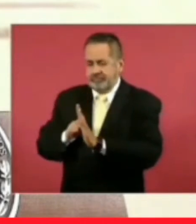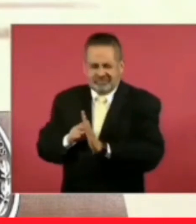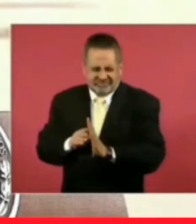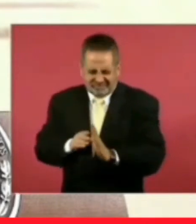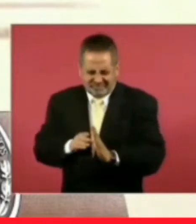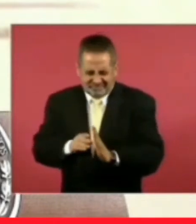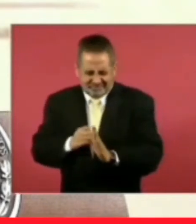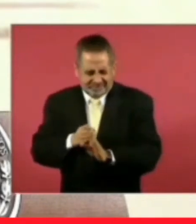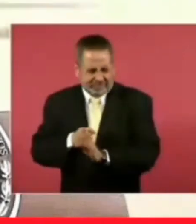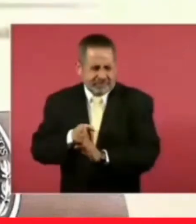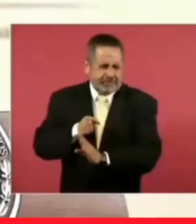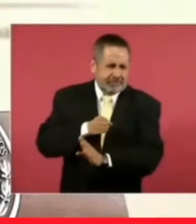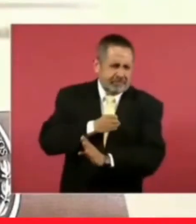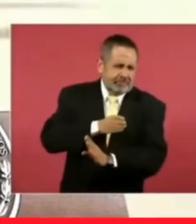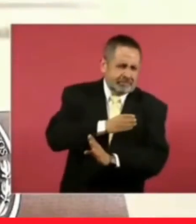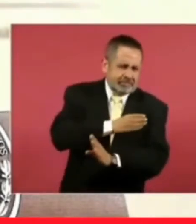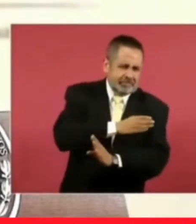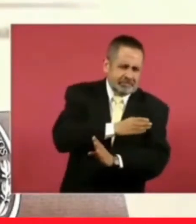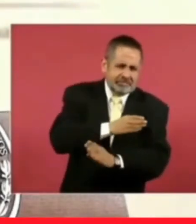y